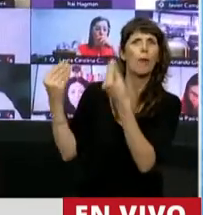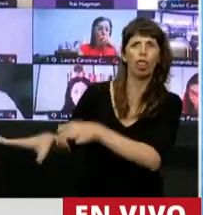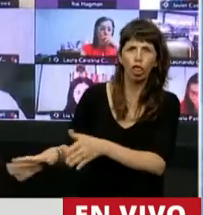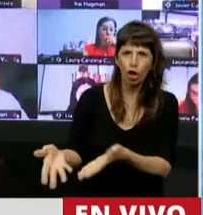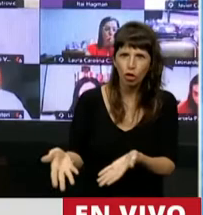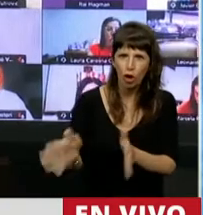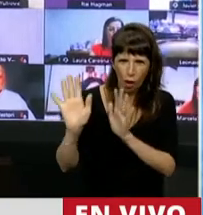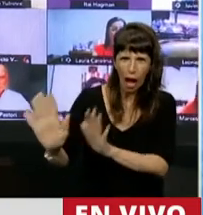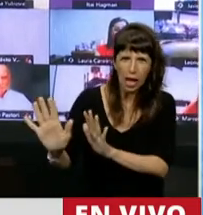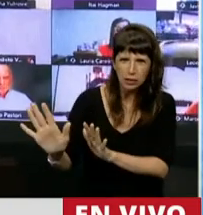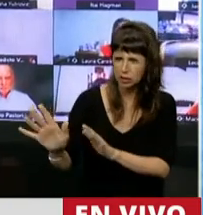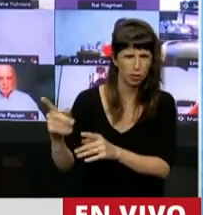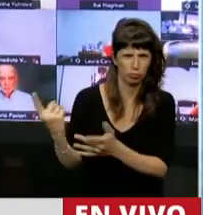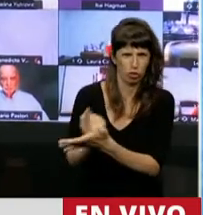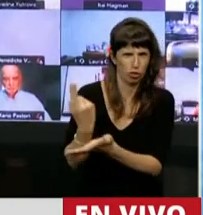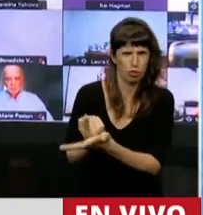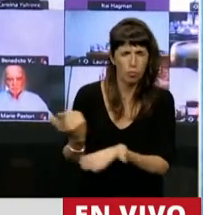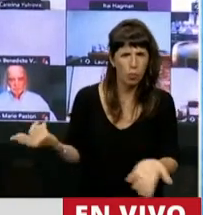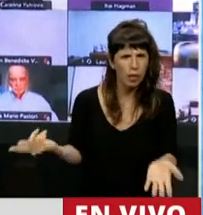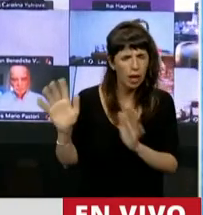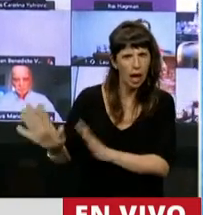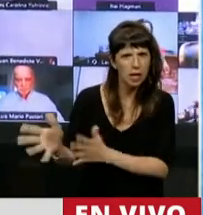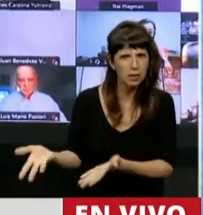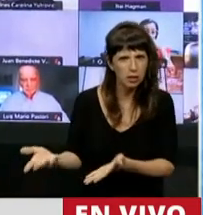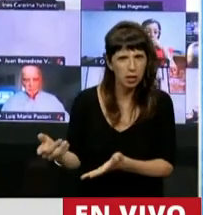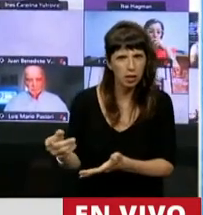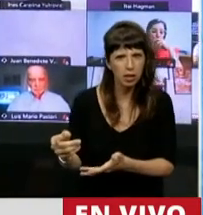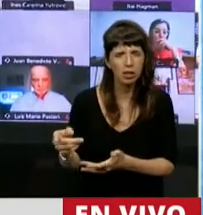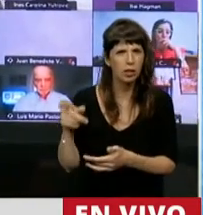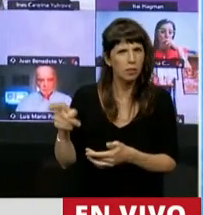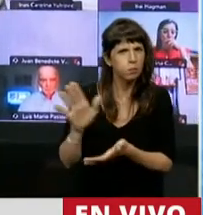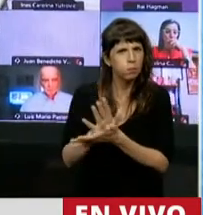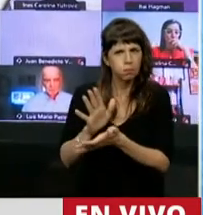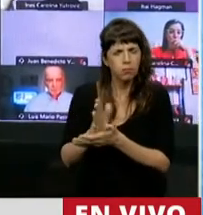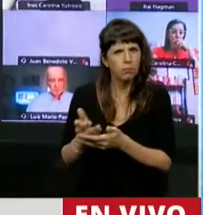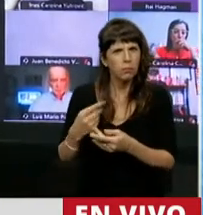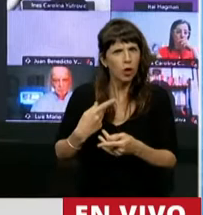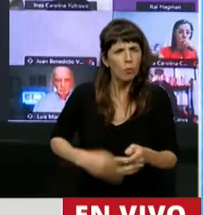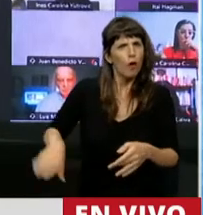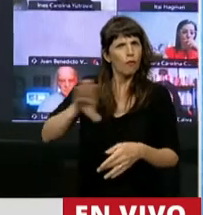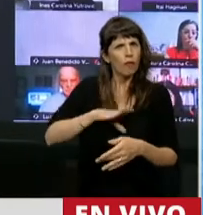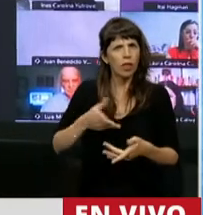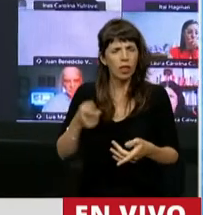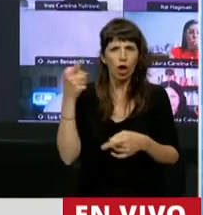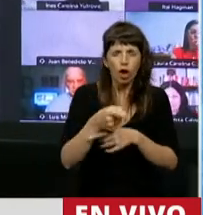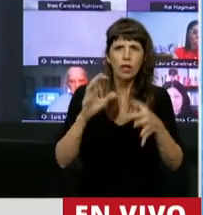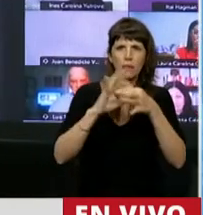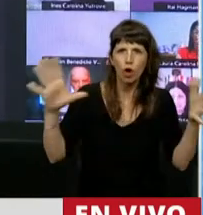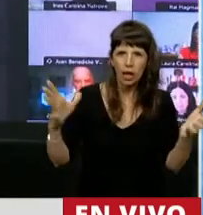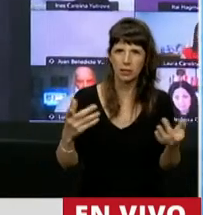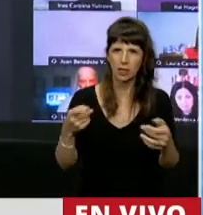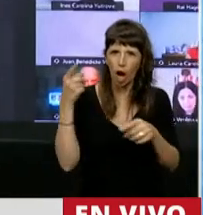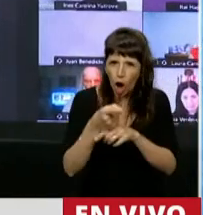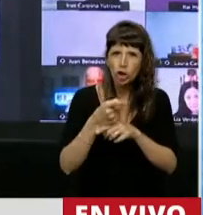inhumana que hemos visto que ofende a nuestra democracia y a nuestro ordenamiento